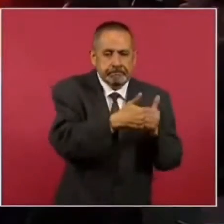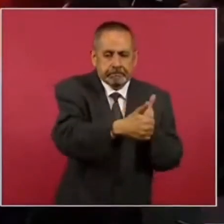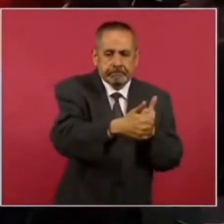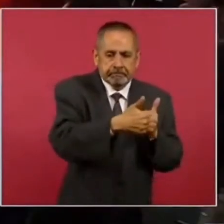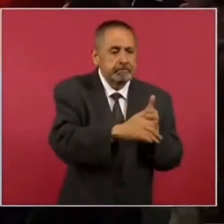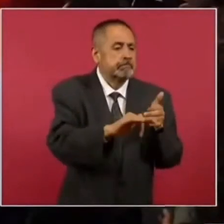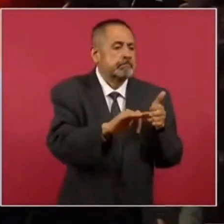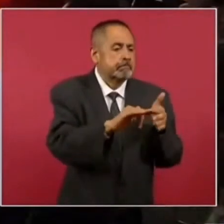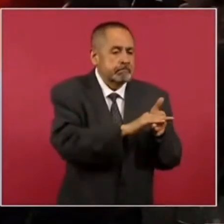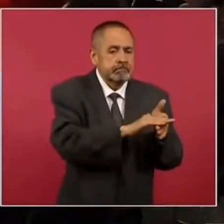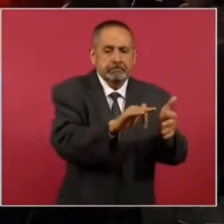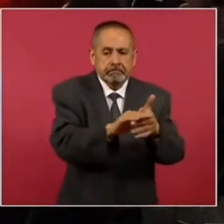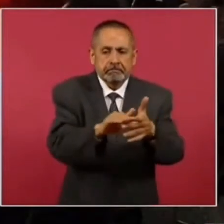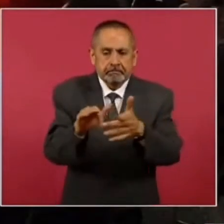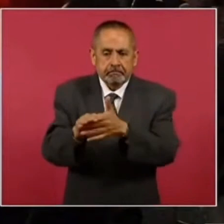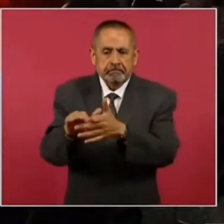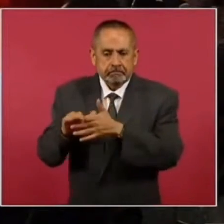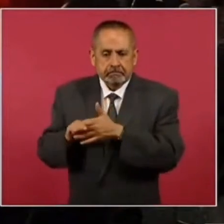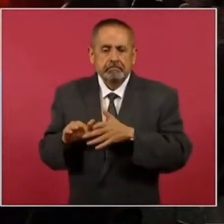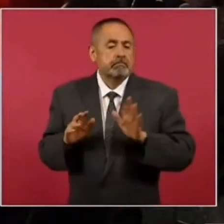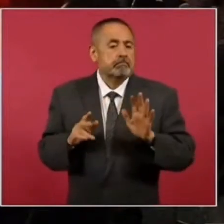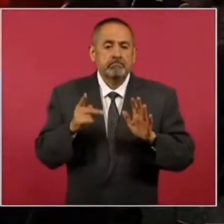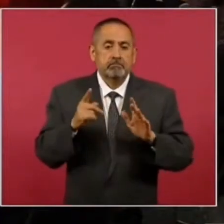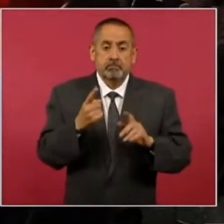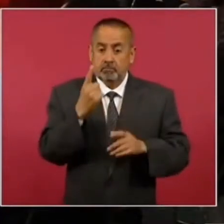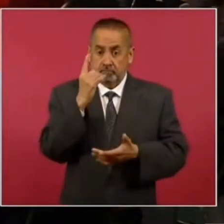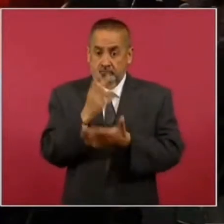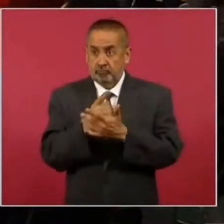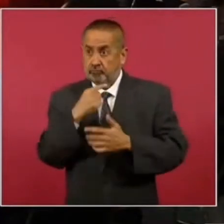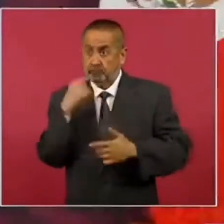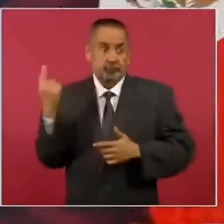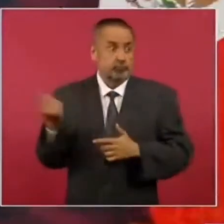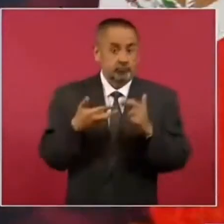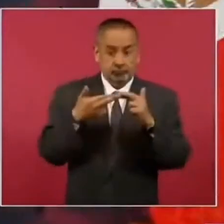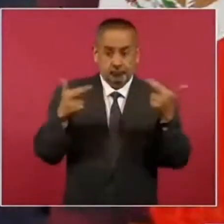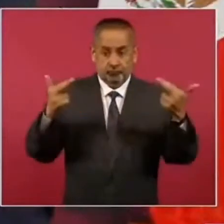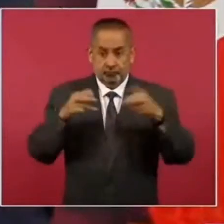no afectado por una nevada, pero no pueden